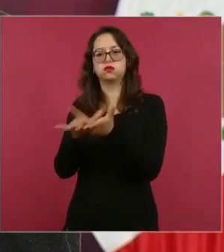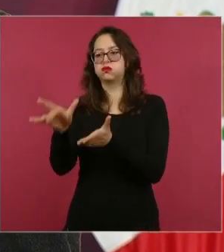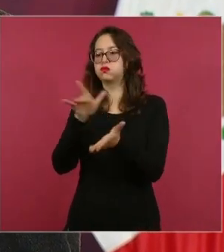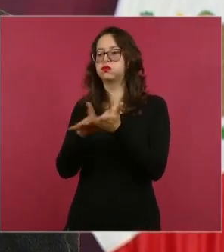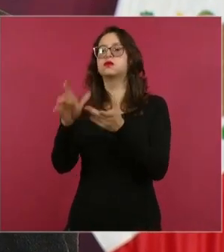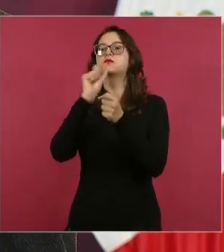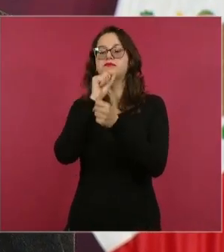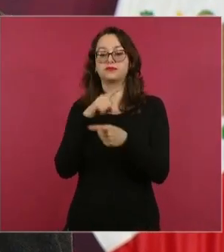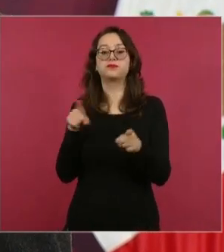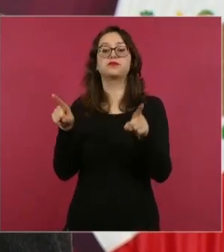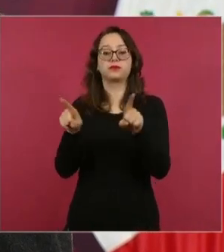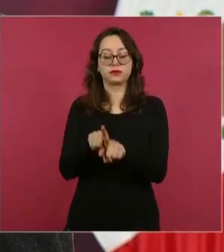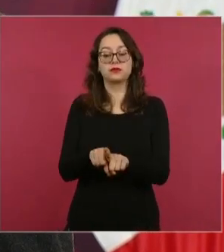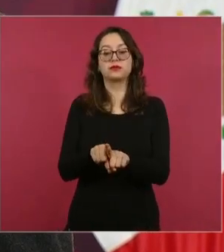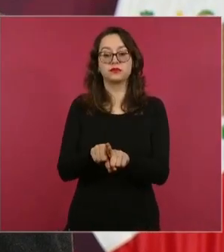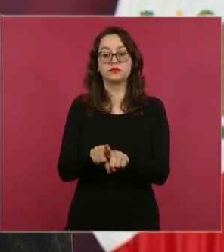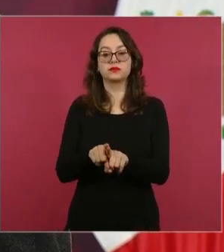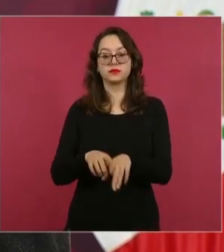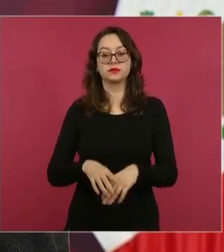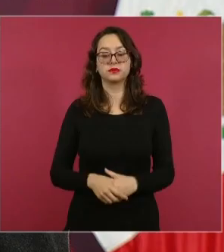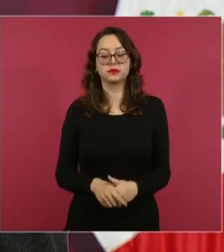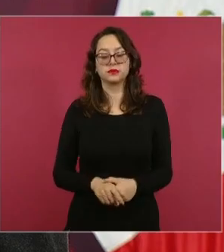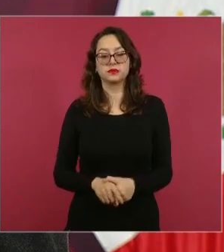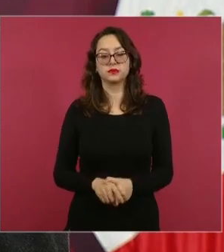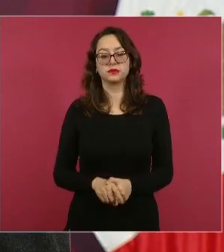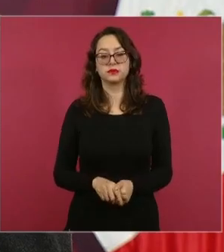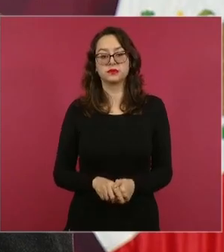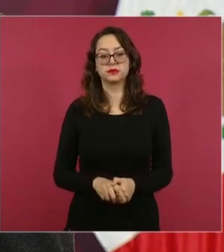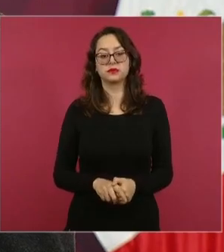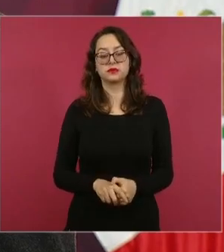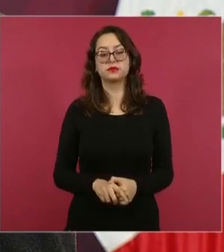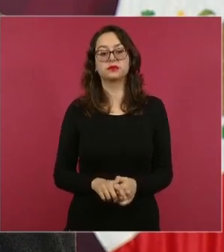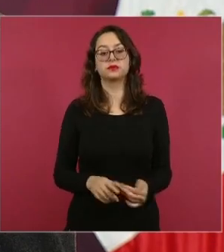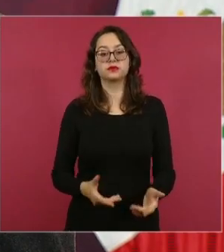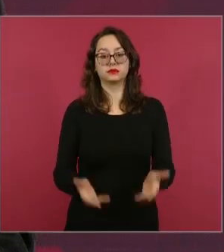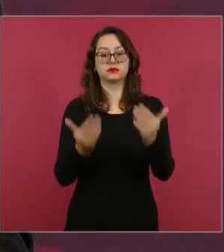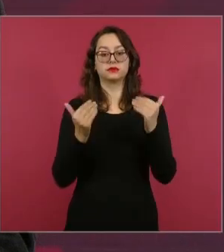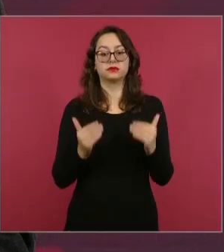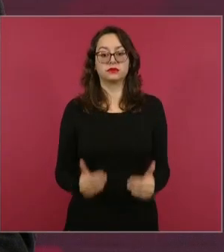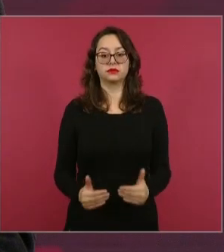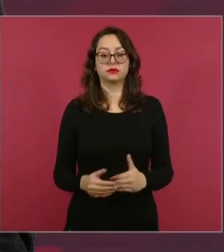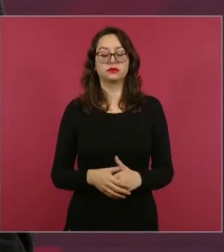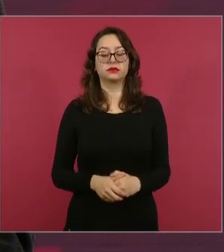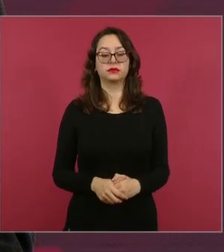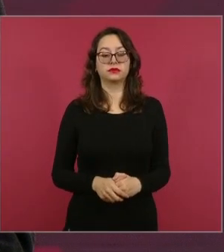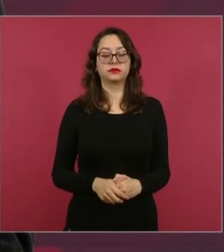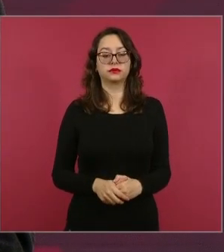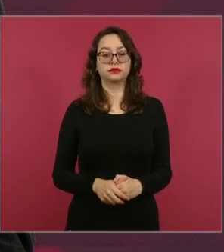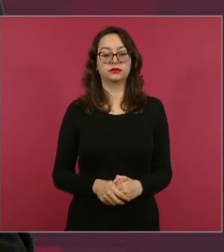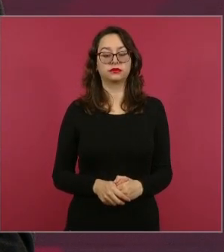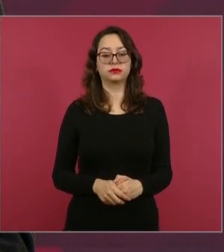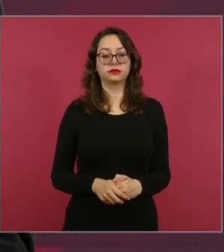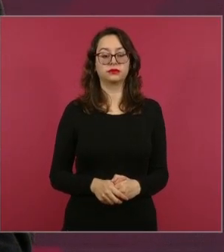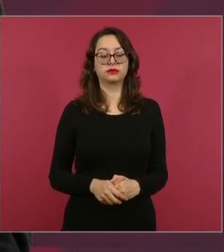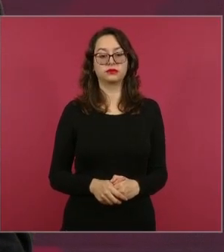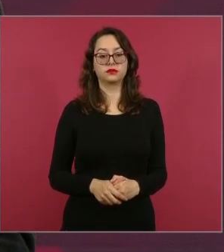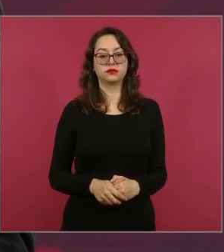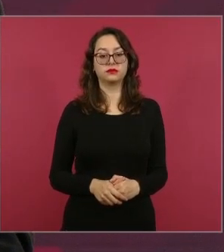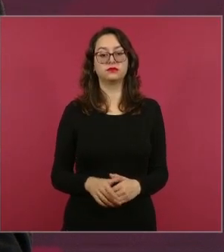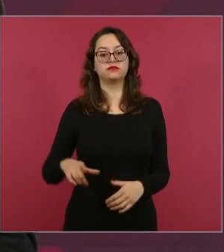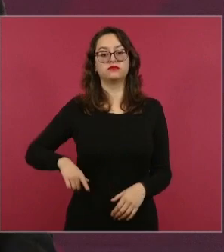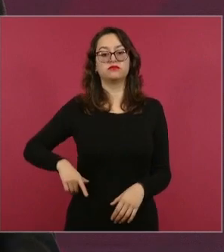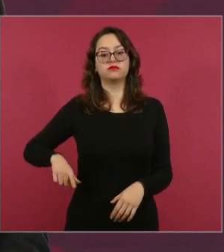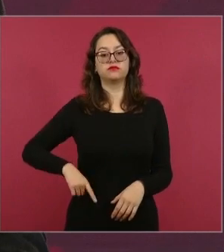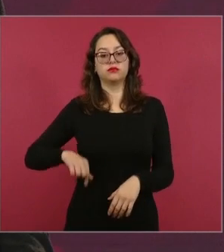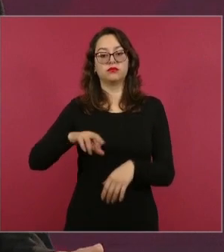gobierno Entonces vamos a darle la palabra primero a la